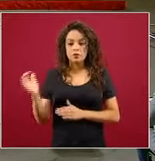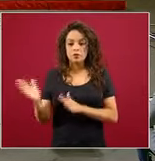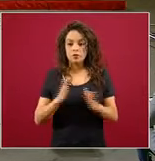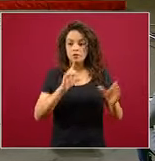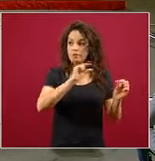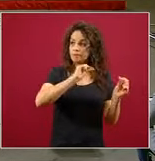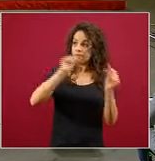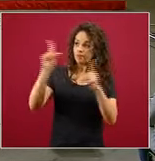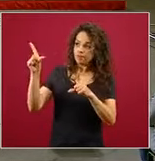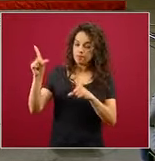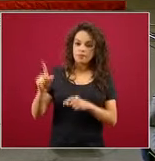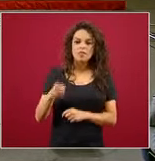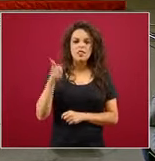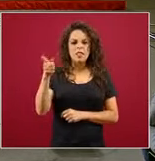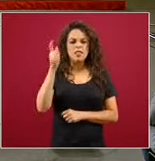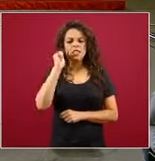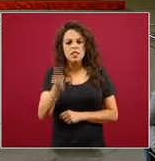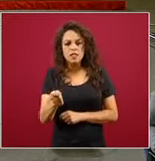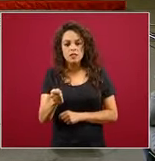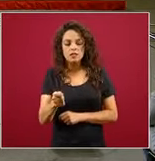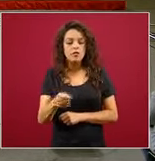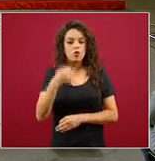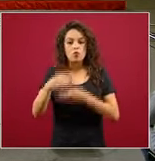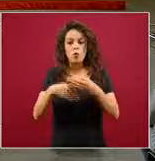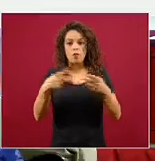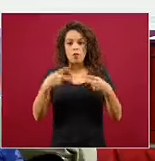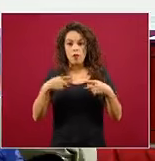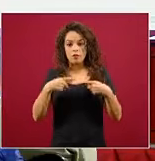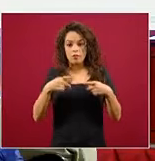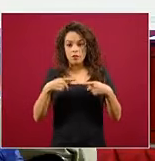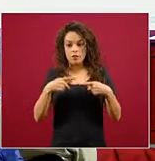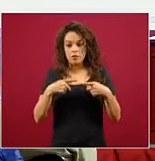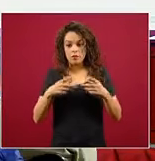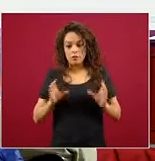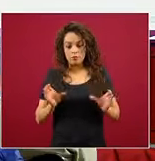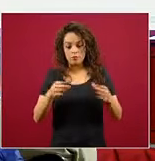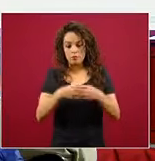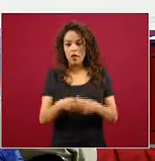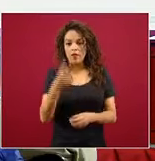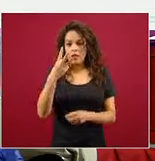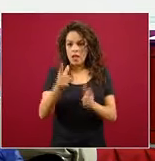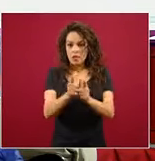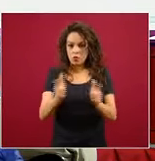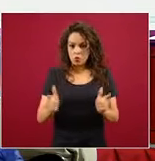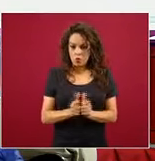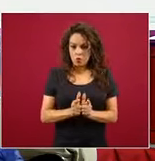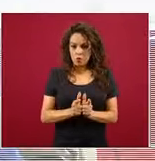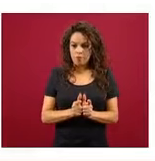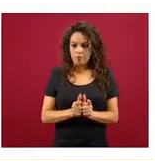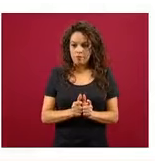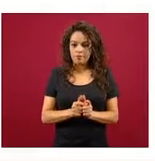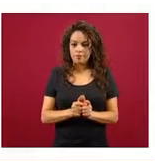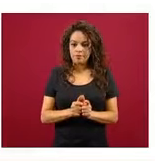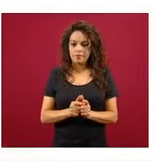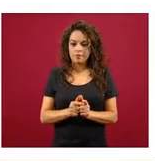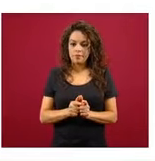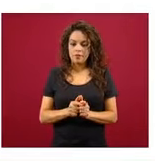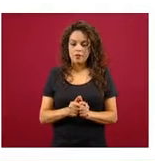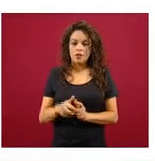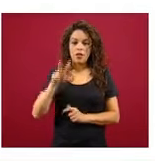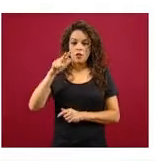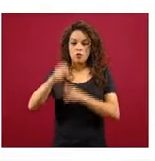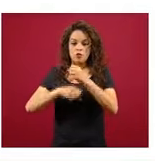ahora agrupamos a todas las personas solamente en tres grupos. Los menores de edad los ponemos como menores de 18